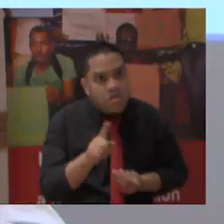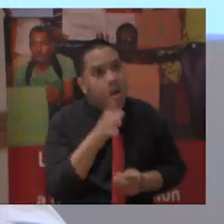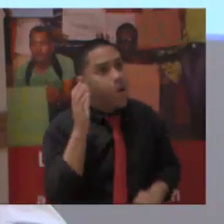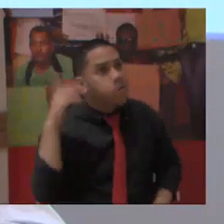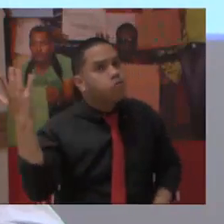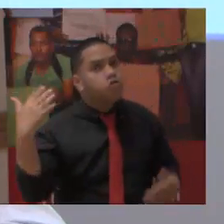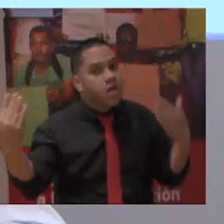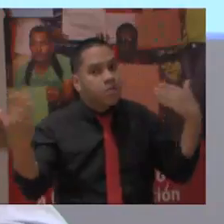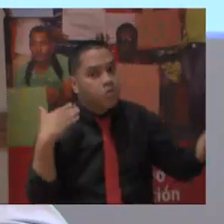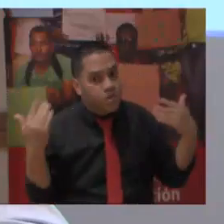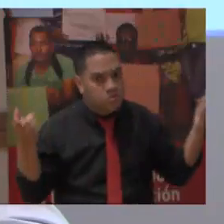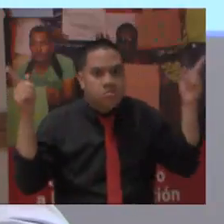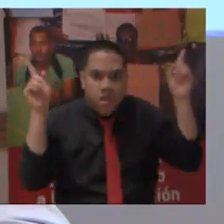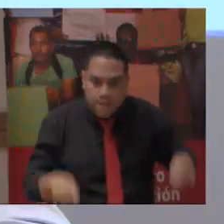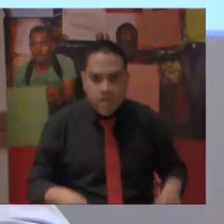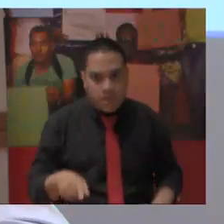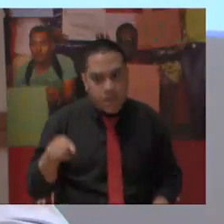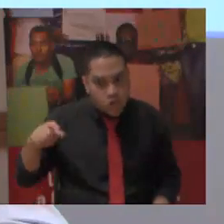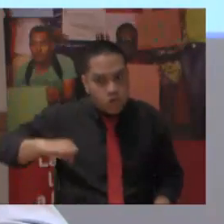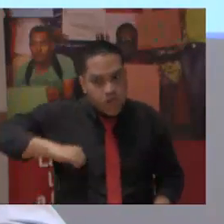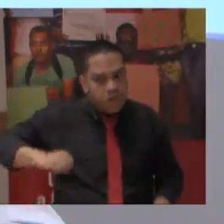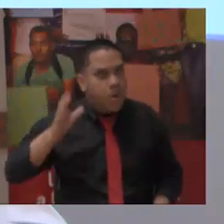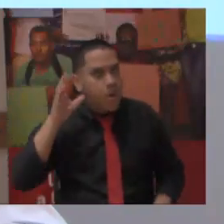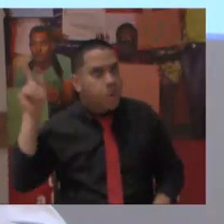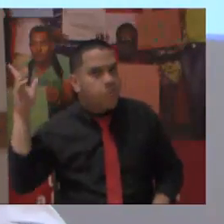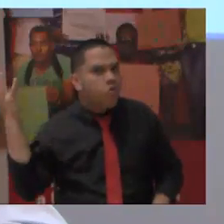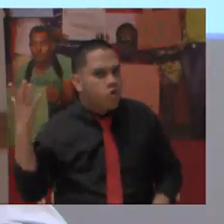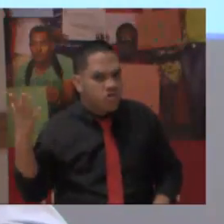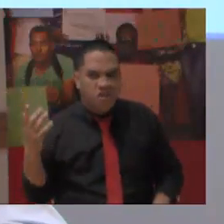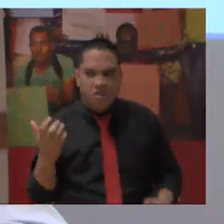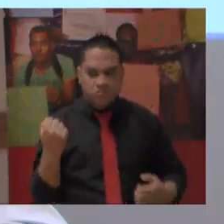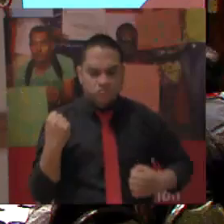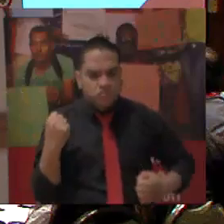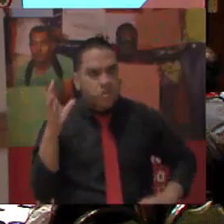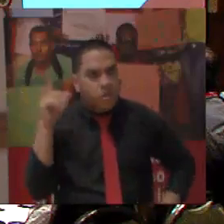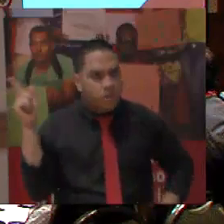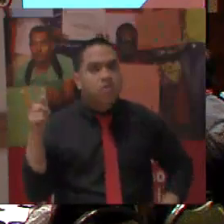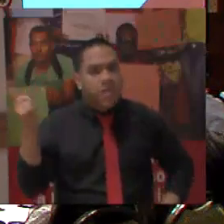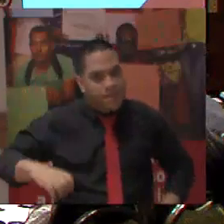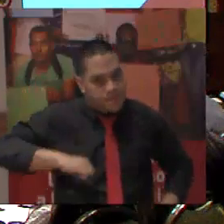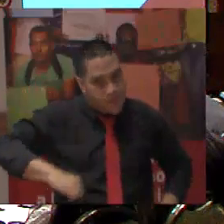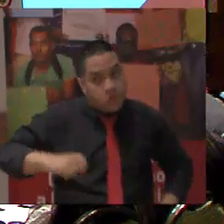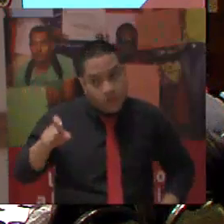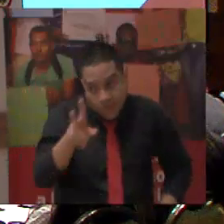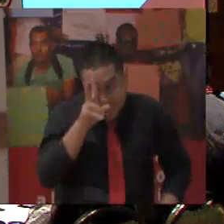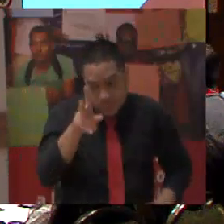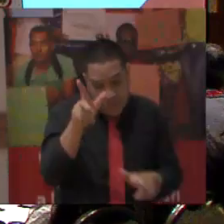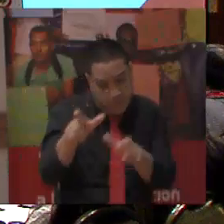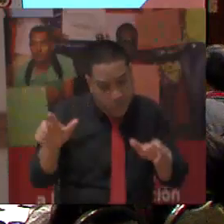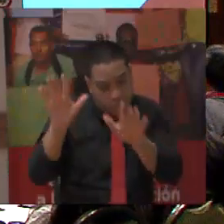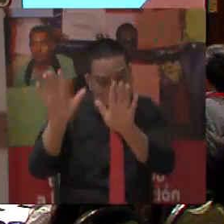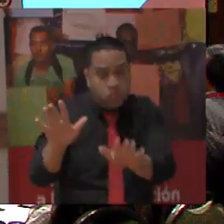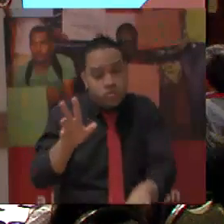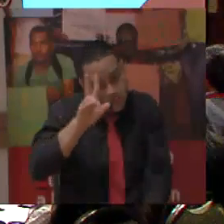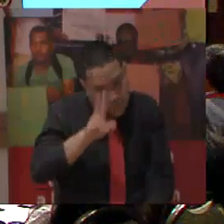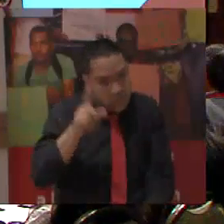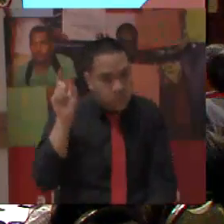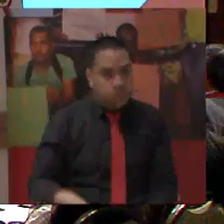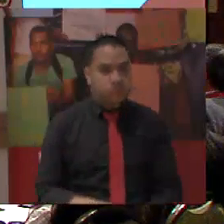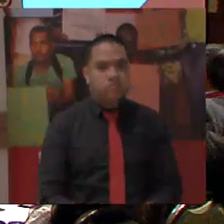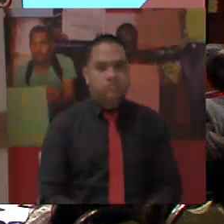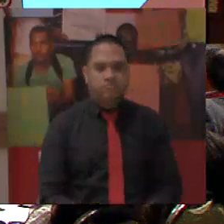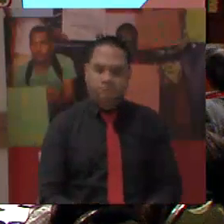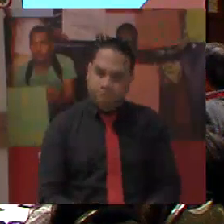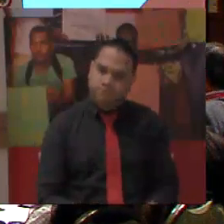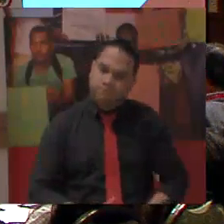también tienen derechos. Y esos derechos también hay que respetarlos de esas personas. Pero lo